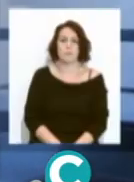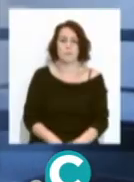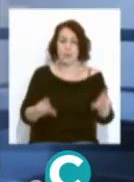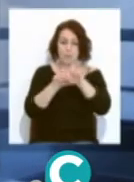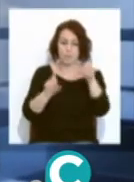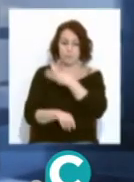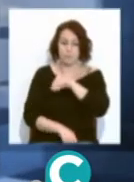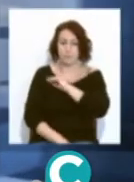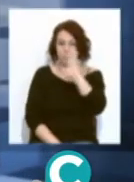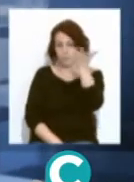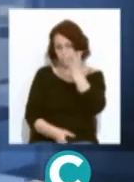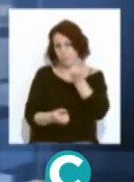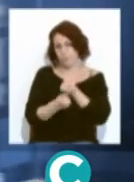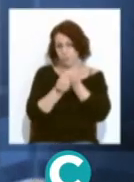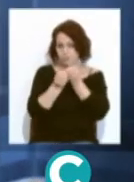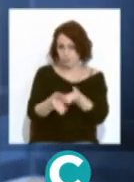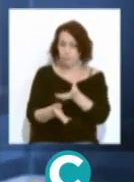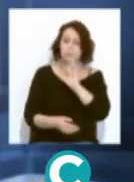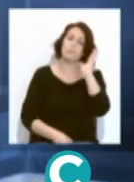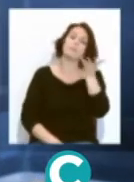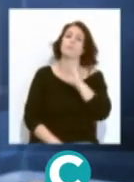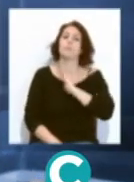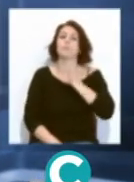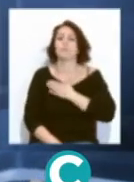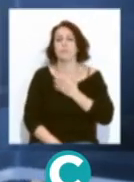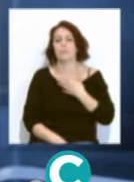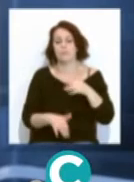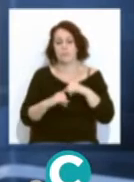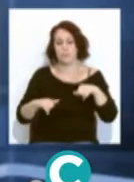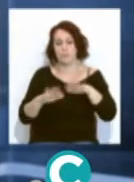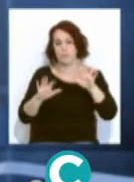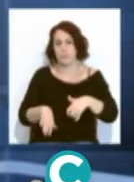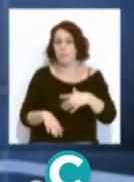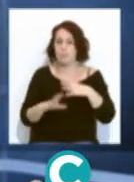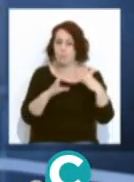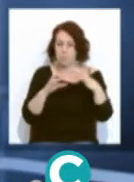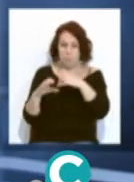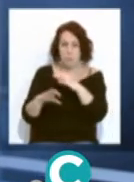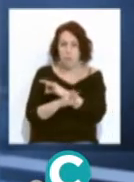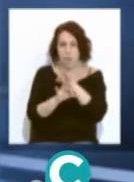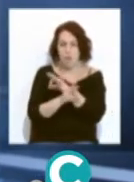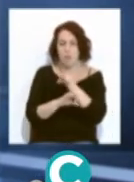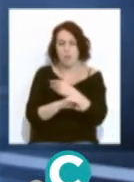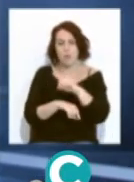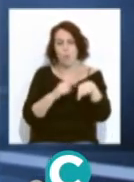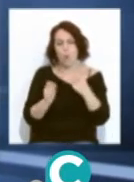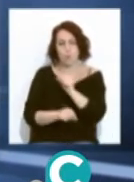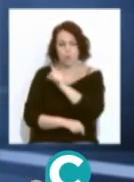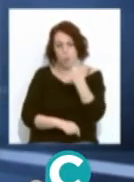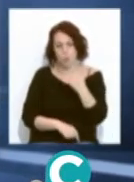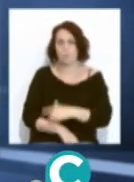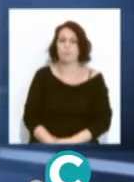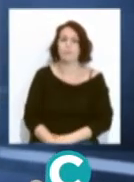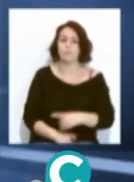La Agencia Estatal de Meteorología informa de un tiempo para mañana en la Bahía de Cádiz con brumas de madrugada tendiendo a despejado. Los